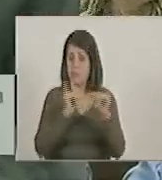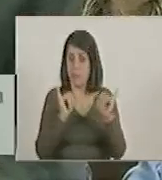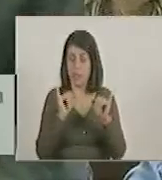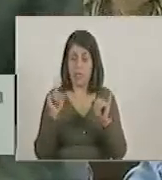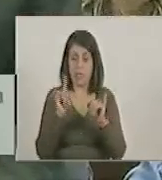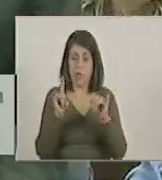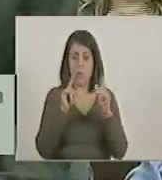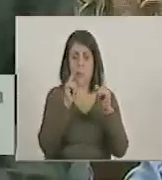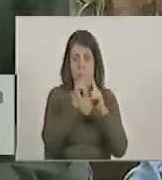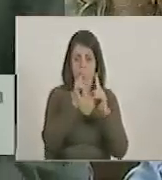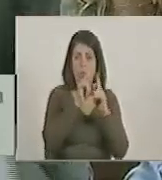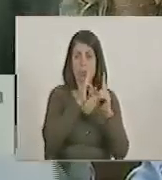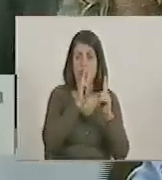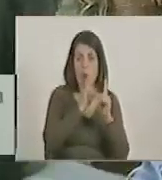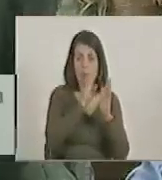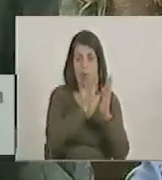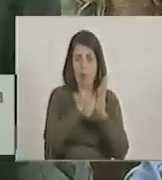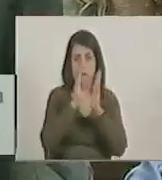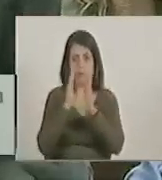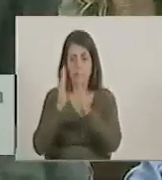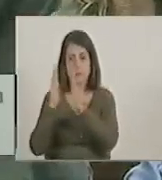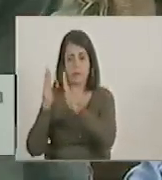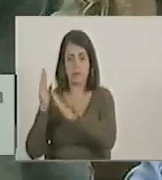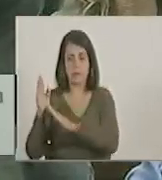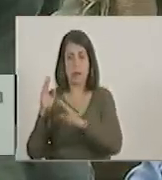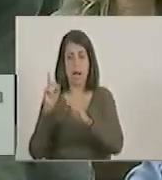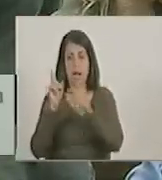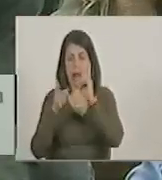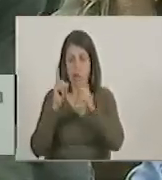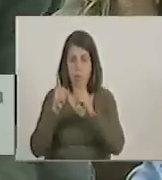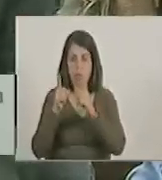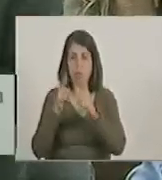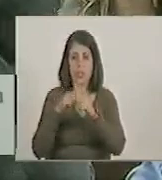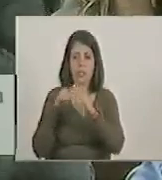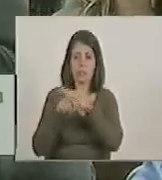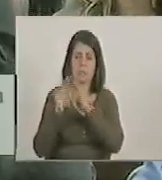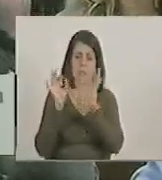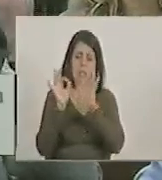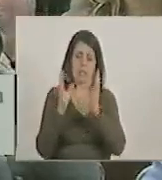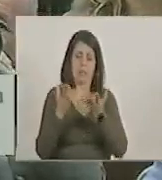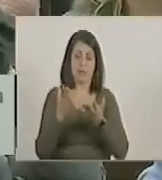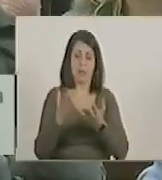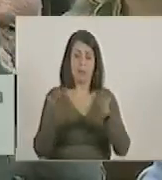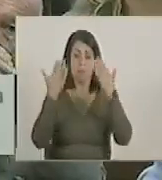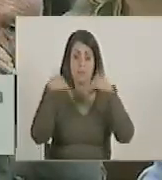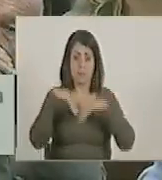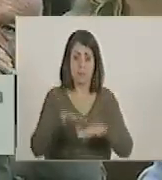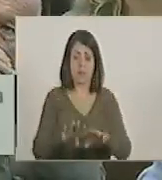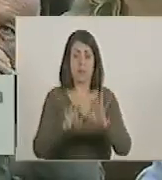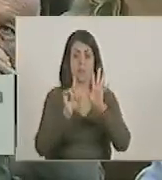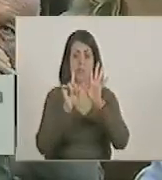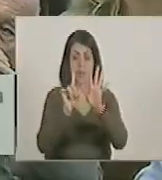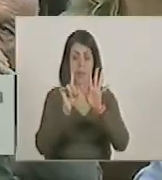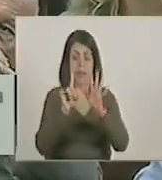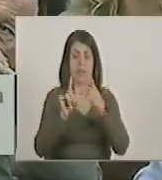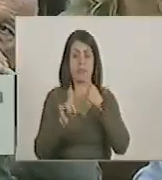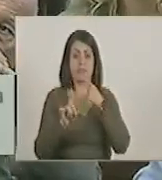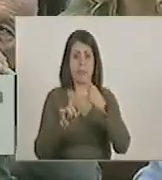tendríamos ninguna limitante que se nos haya escapado algo allí, ¿no? Y en el numeral